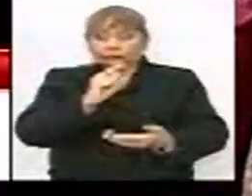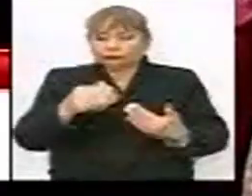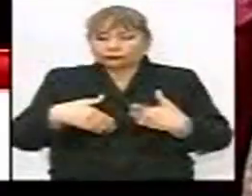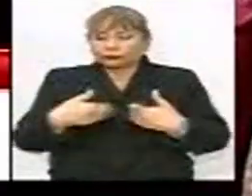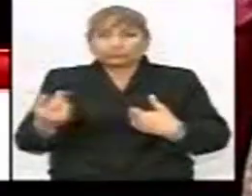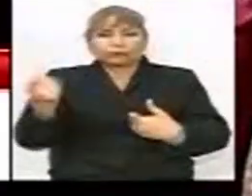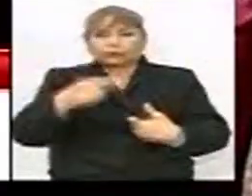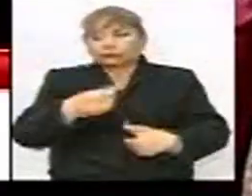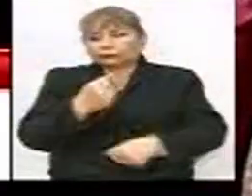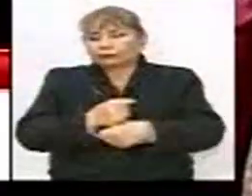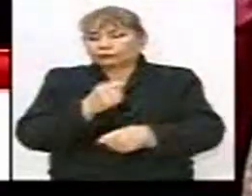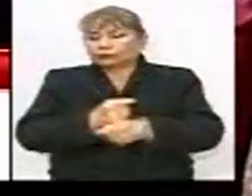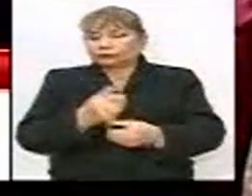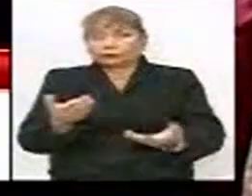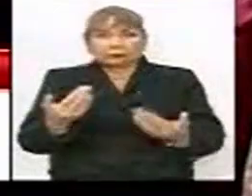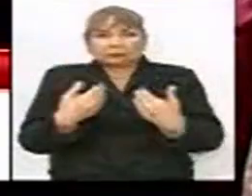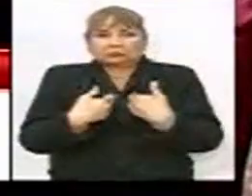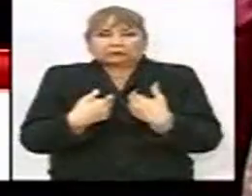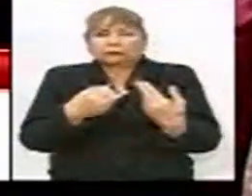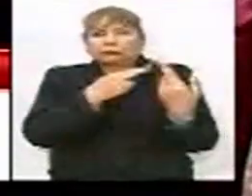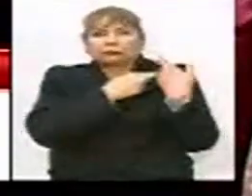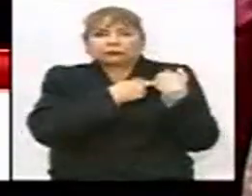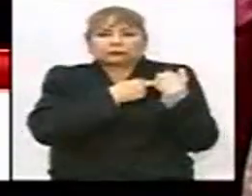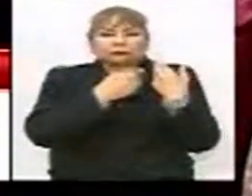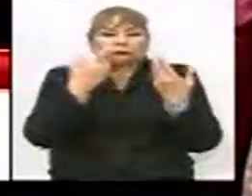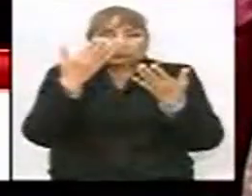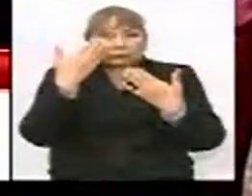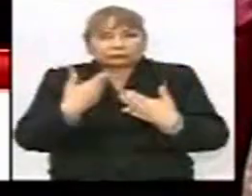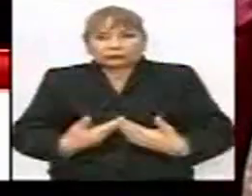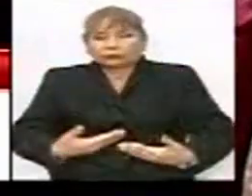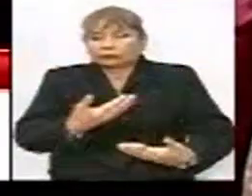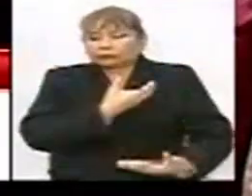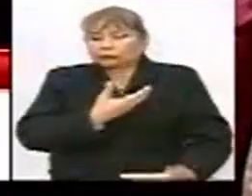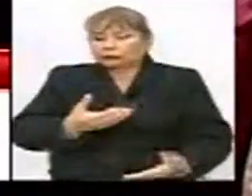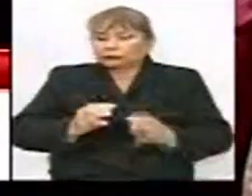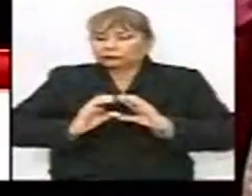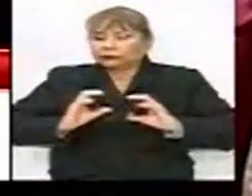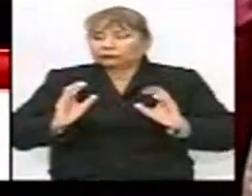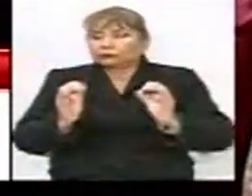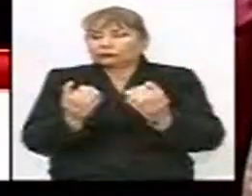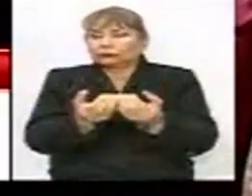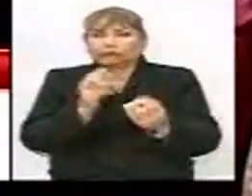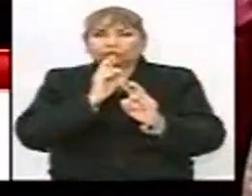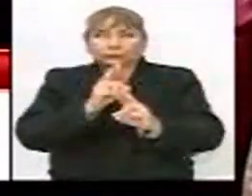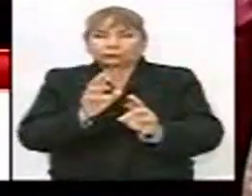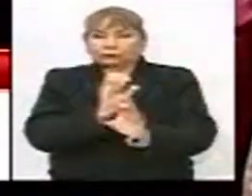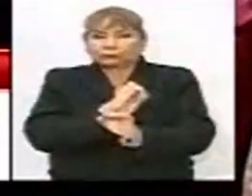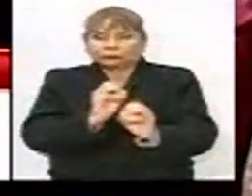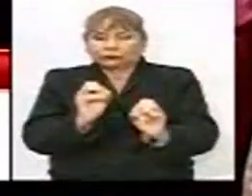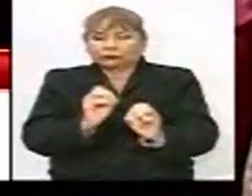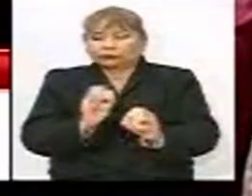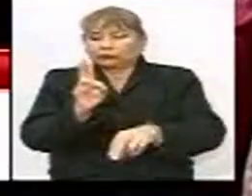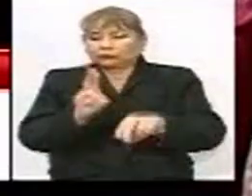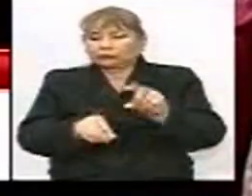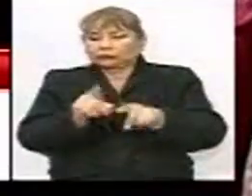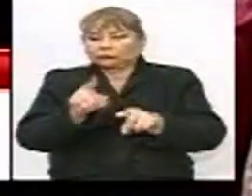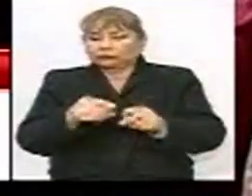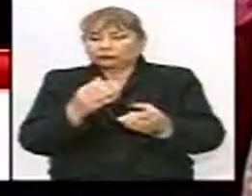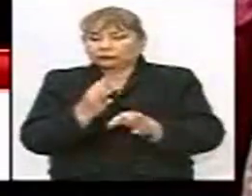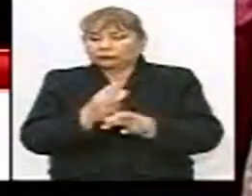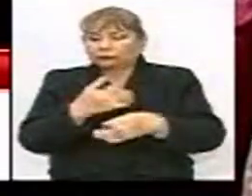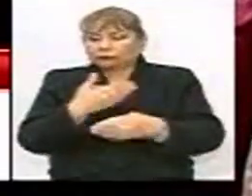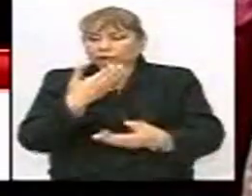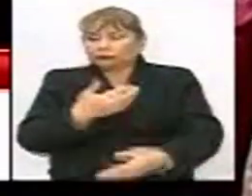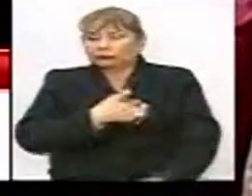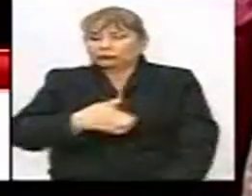por funcionarios que no corresponden a la investidura del Congreso a pretender contestar de manera relativa las preguntas que se pueden formular.